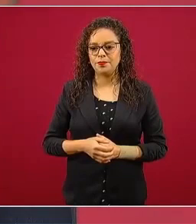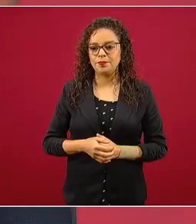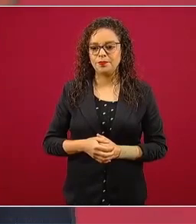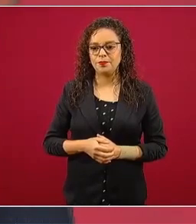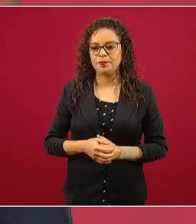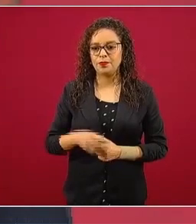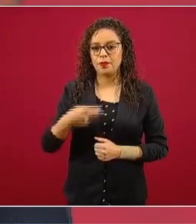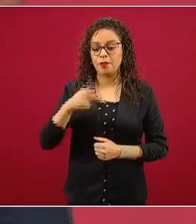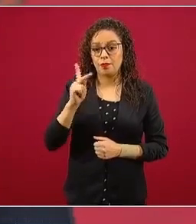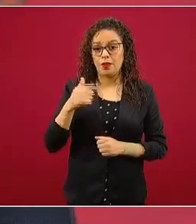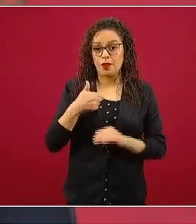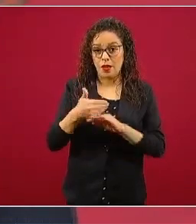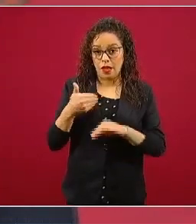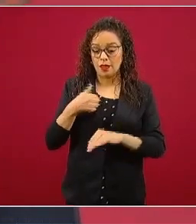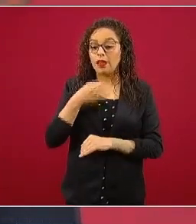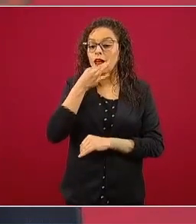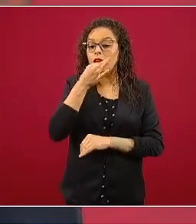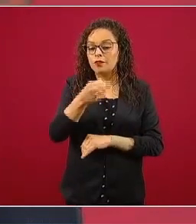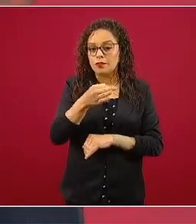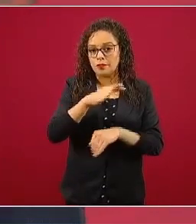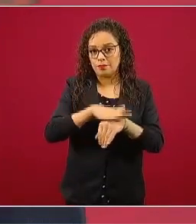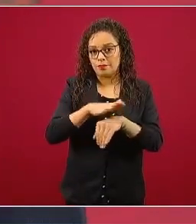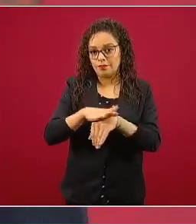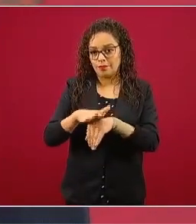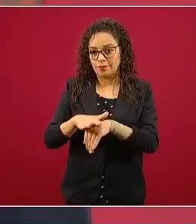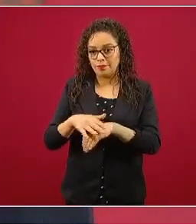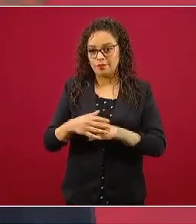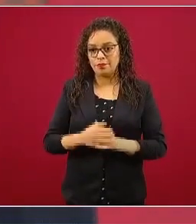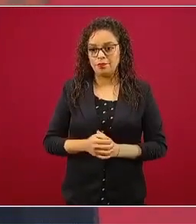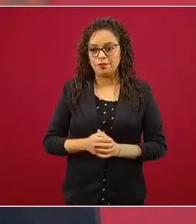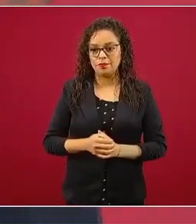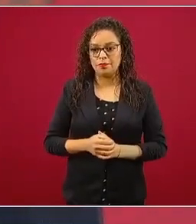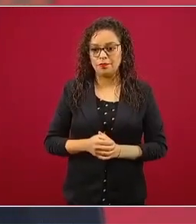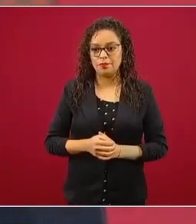que con mi esposa vamos a enviar un saludo.